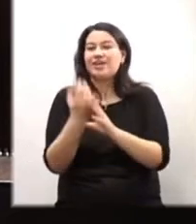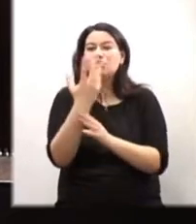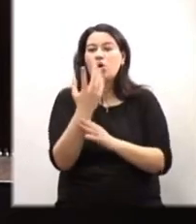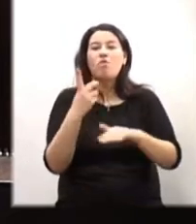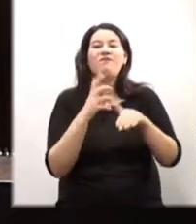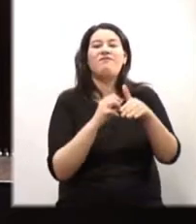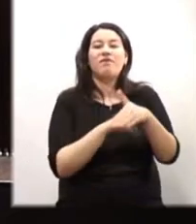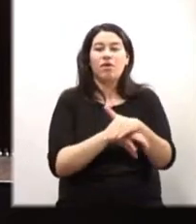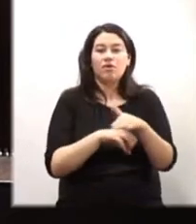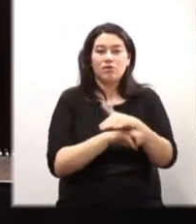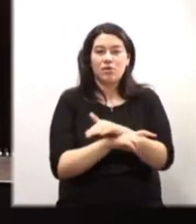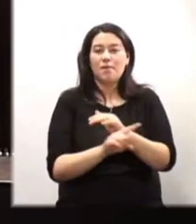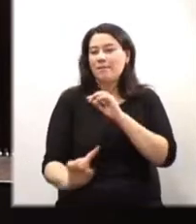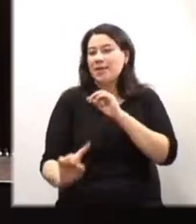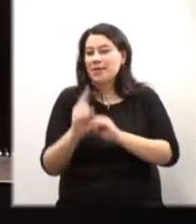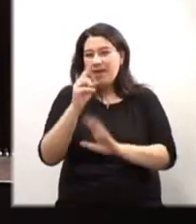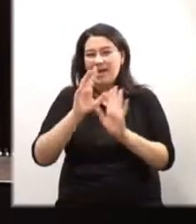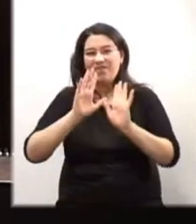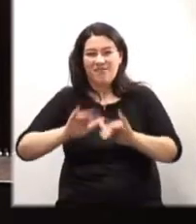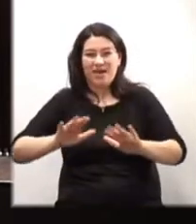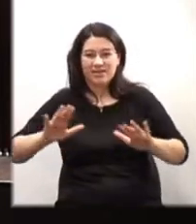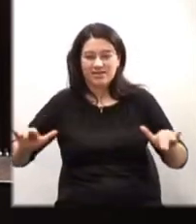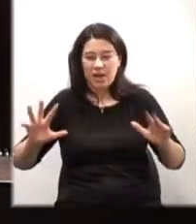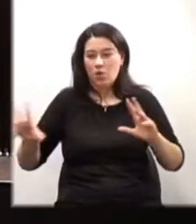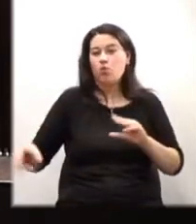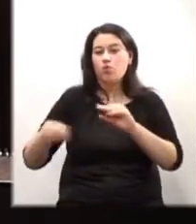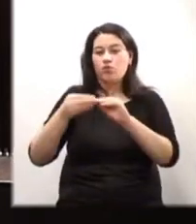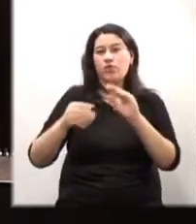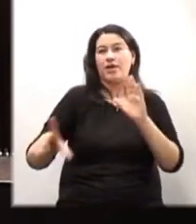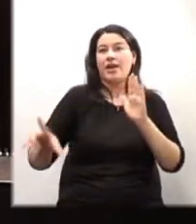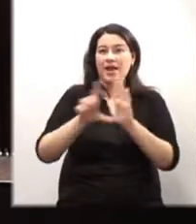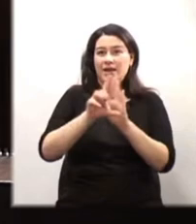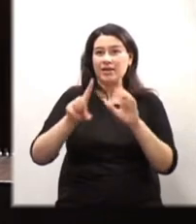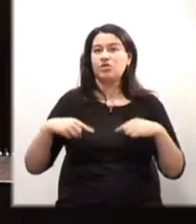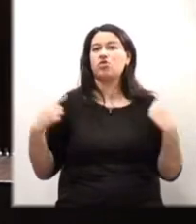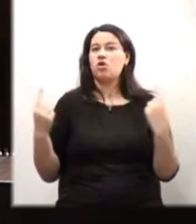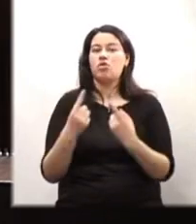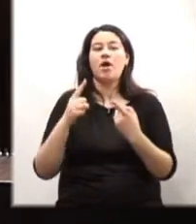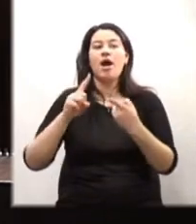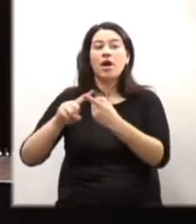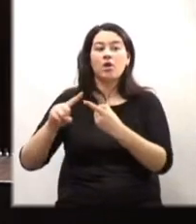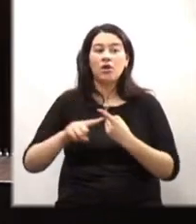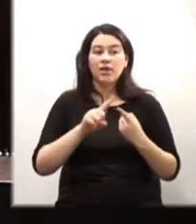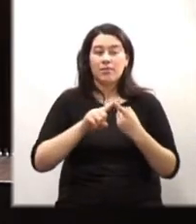Fondo de Primera Infancia, que complementada con la ley que todos acordamos